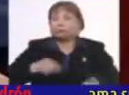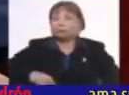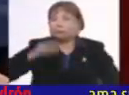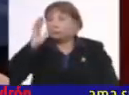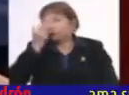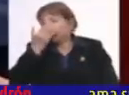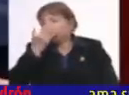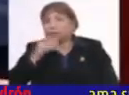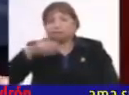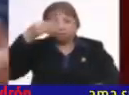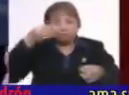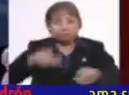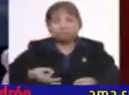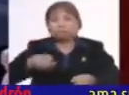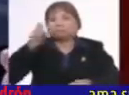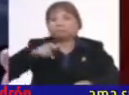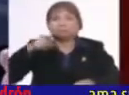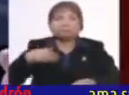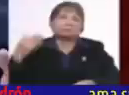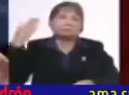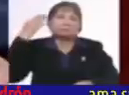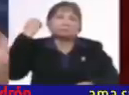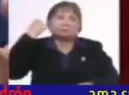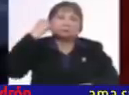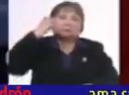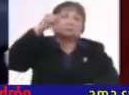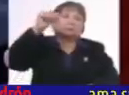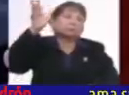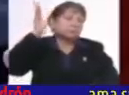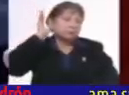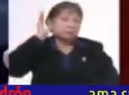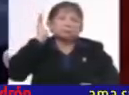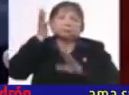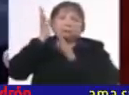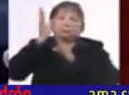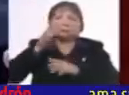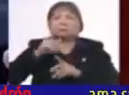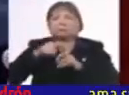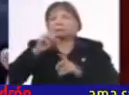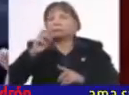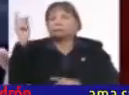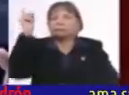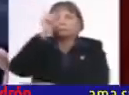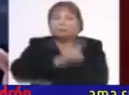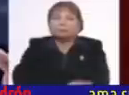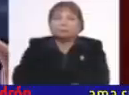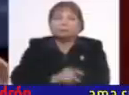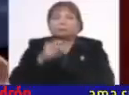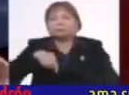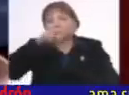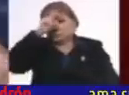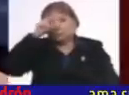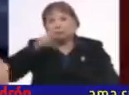me parecía absolutamente innecesario que haga un viaje a escuchar una pedrada del señor torres todo el día cuando el país